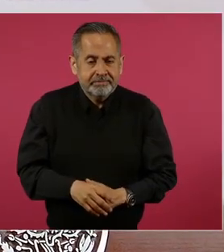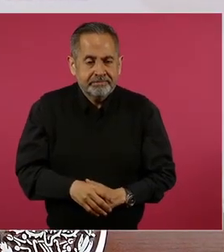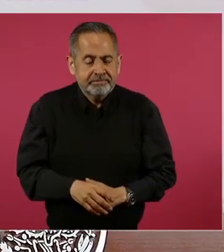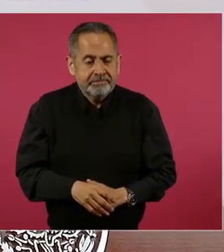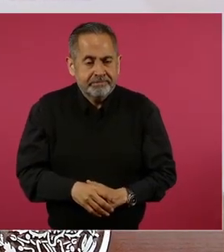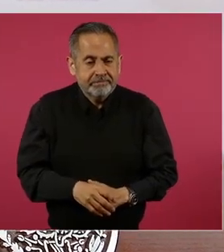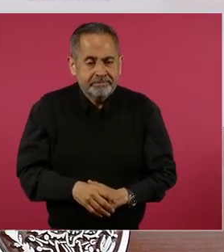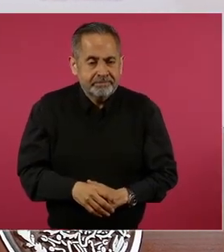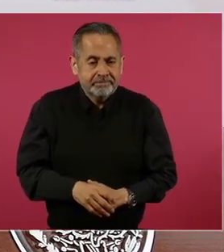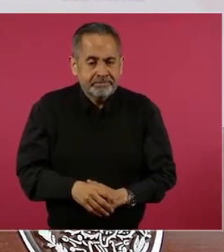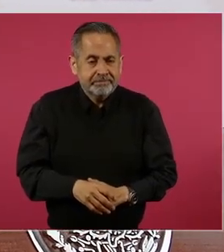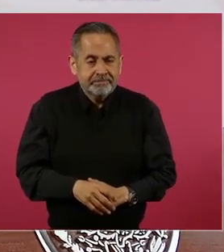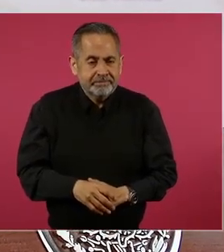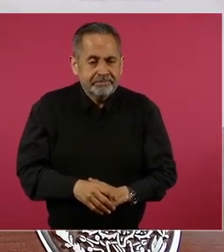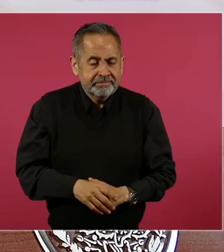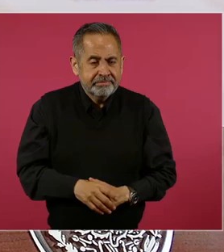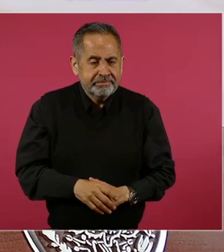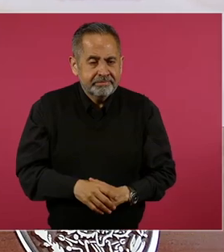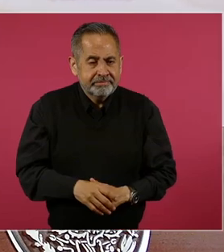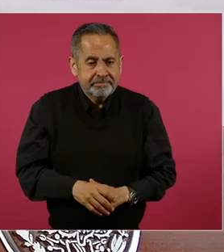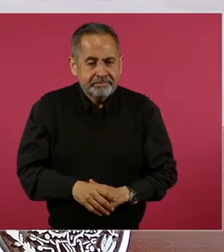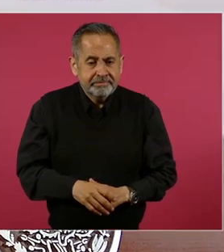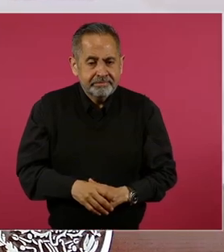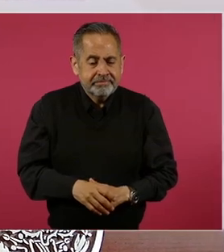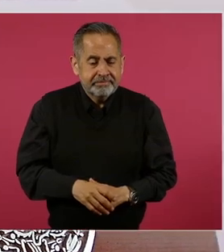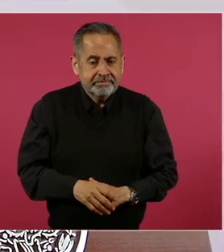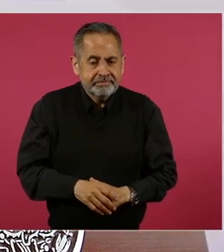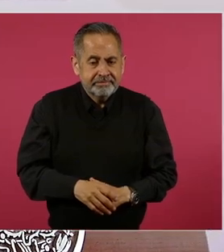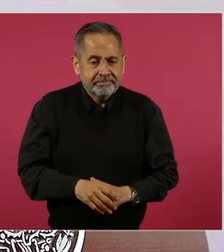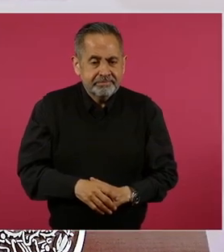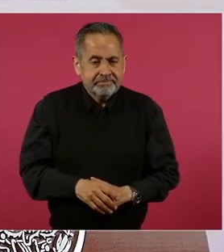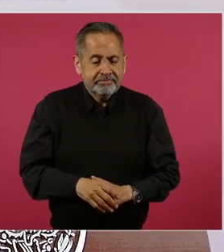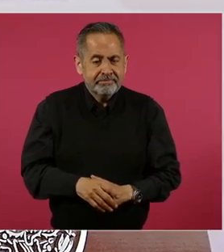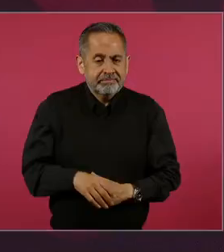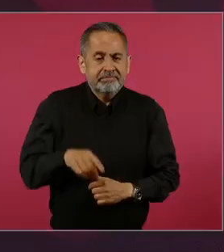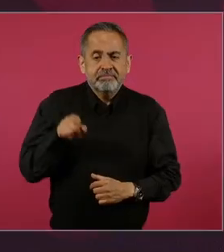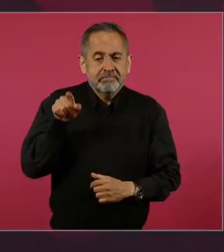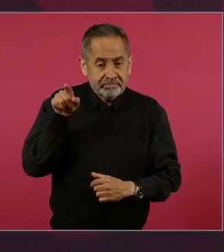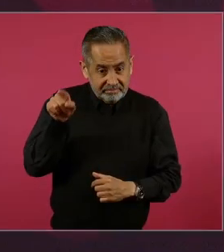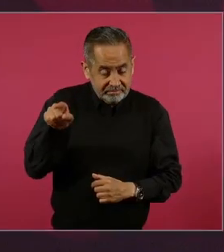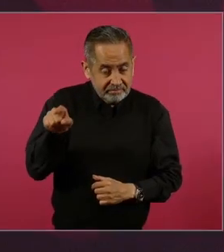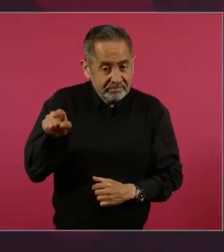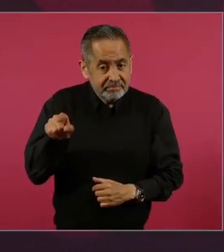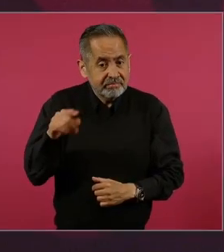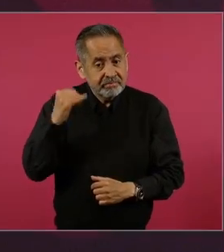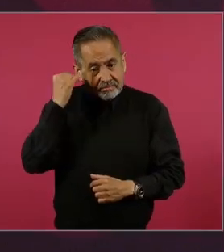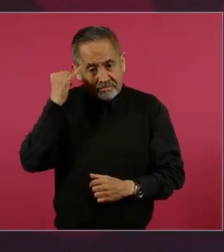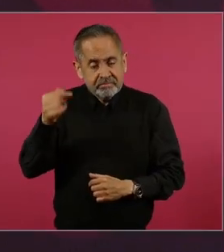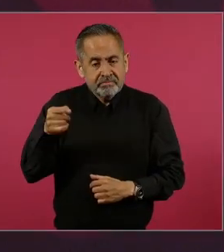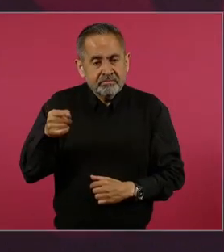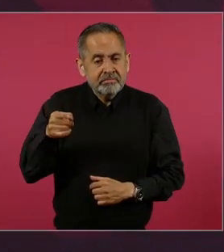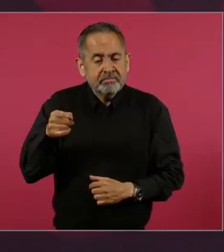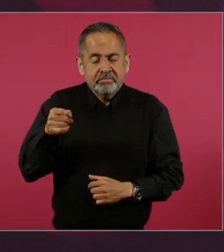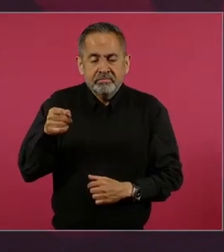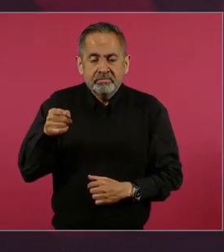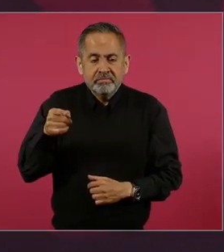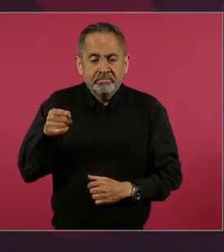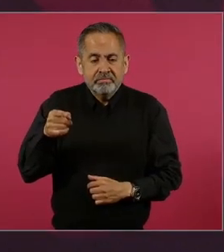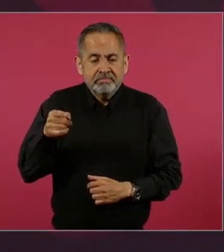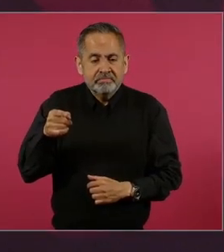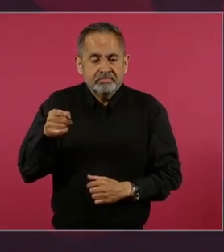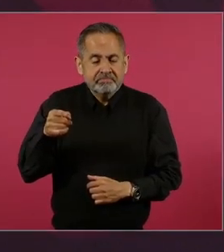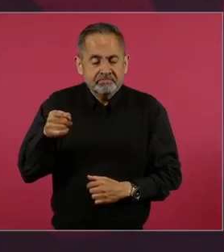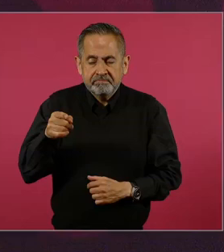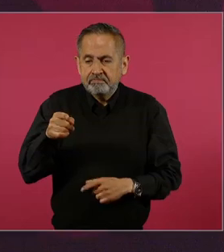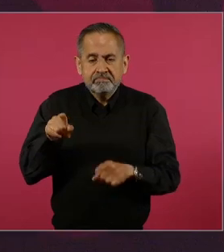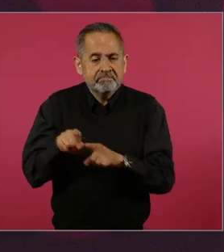mejor trato o evitar el maltrato y